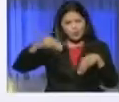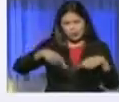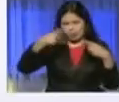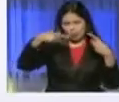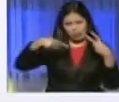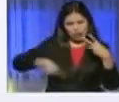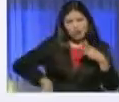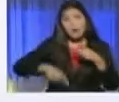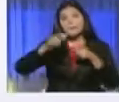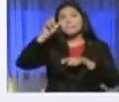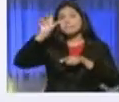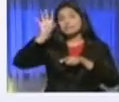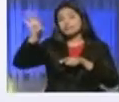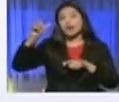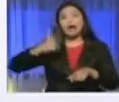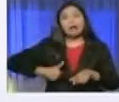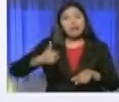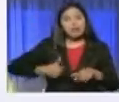con socios de Canadá,